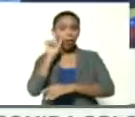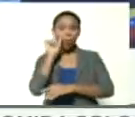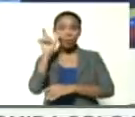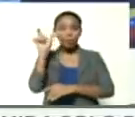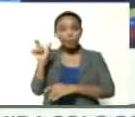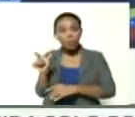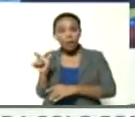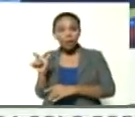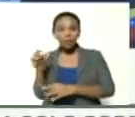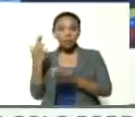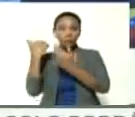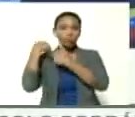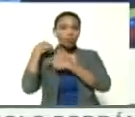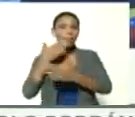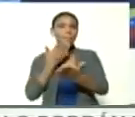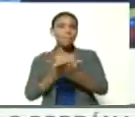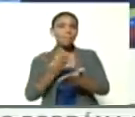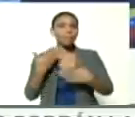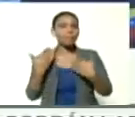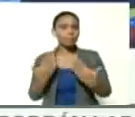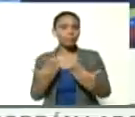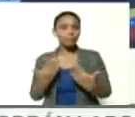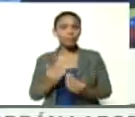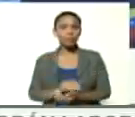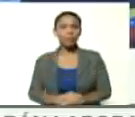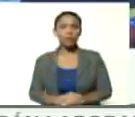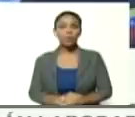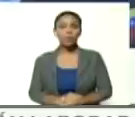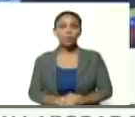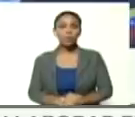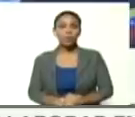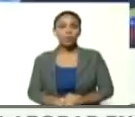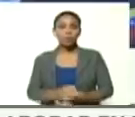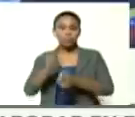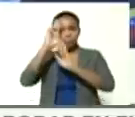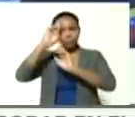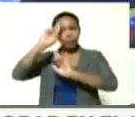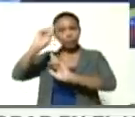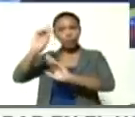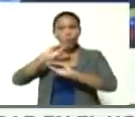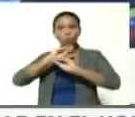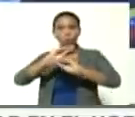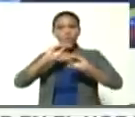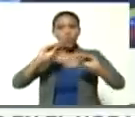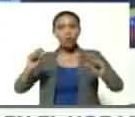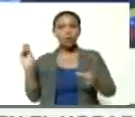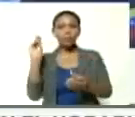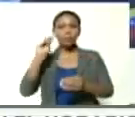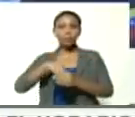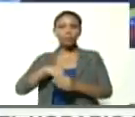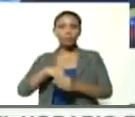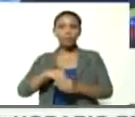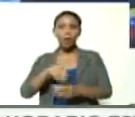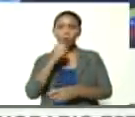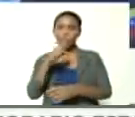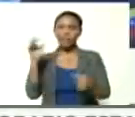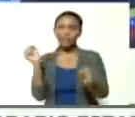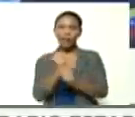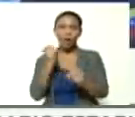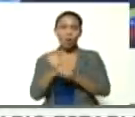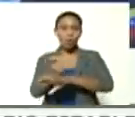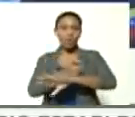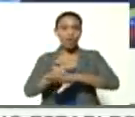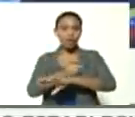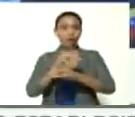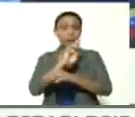Guterres la petición de un respetuoso llamado para que interponga sus buenos oficios ante el gobierno de la